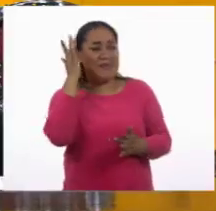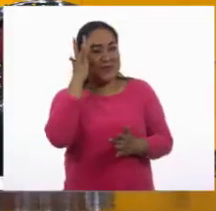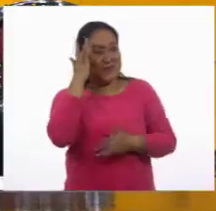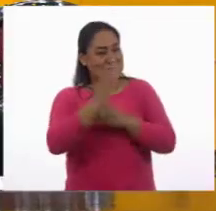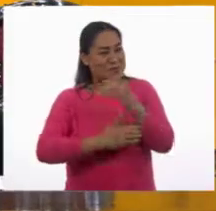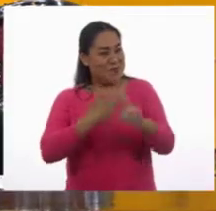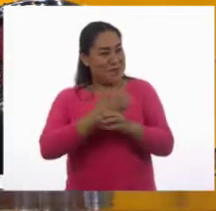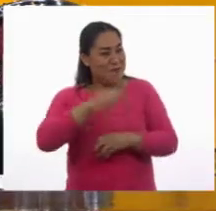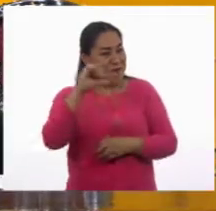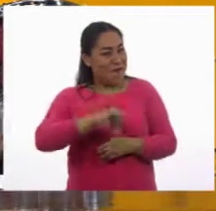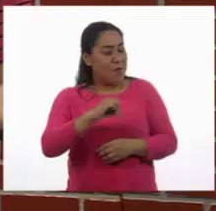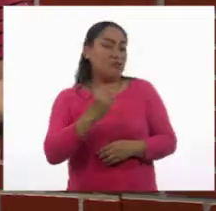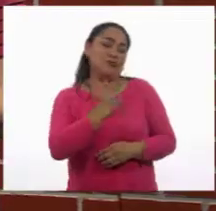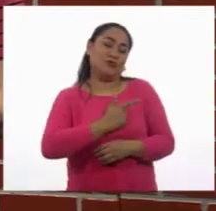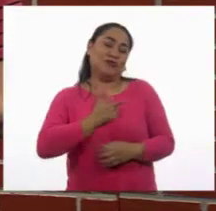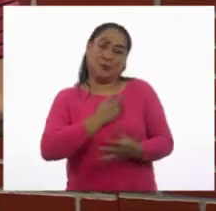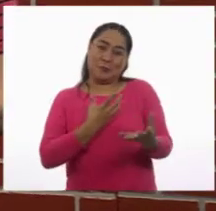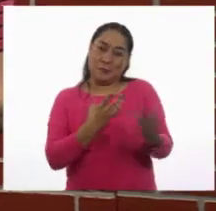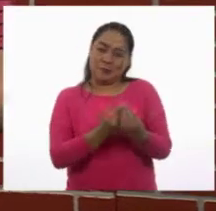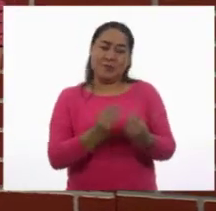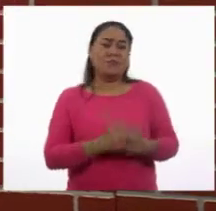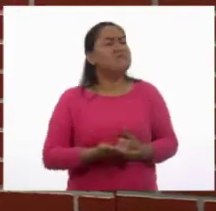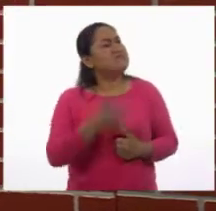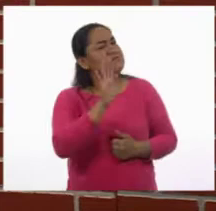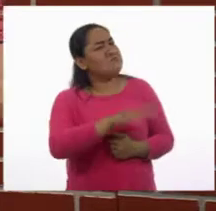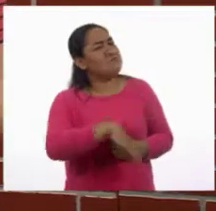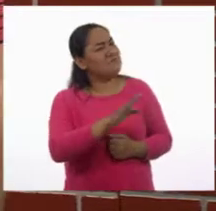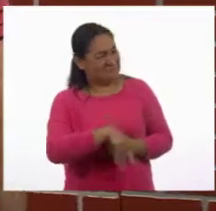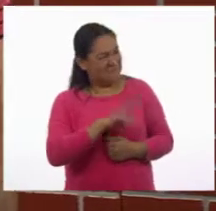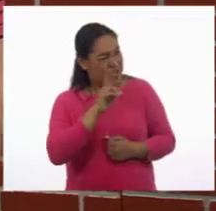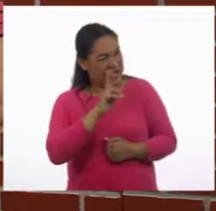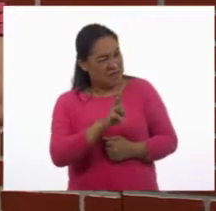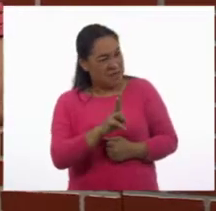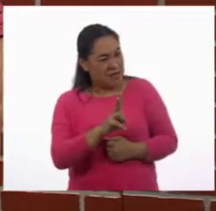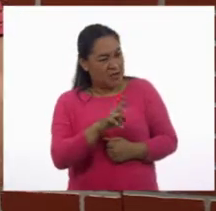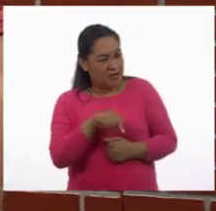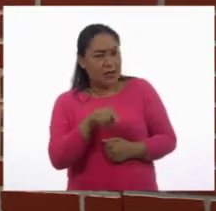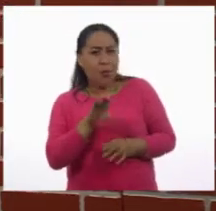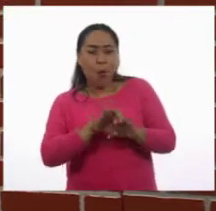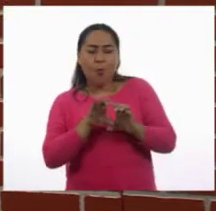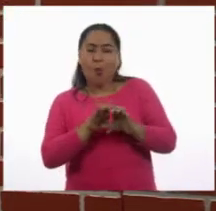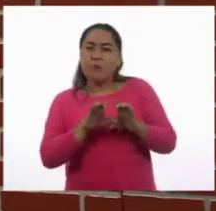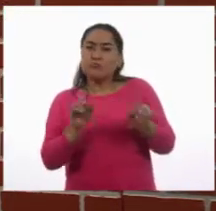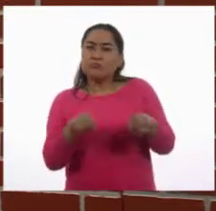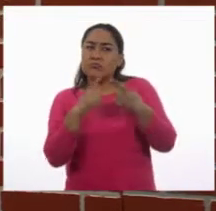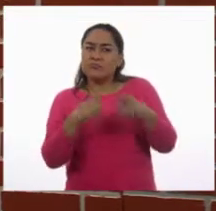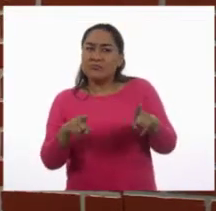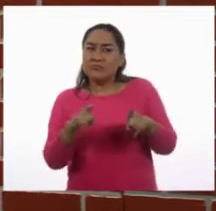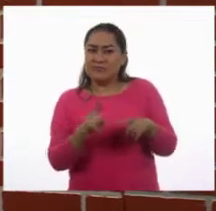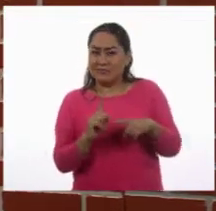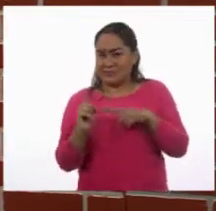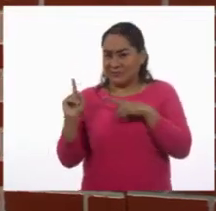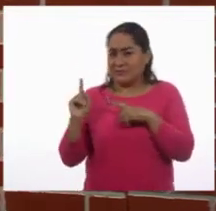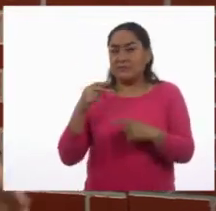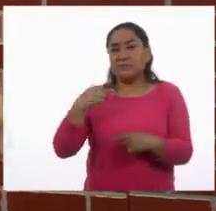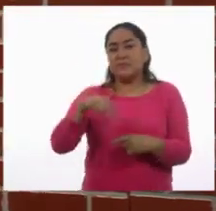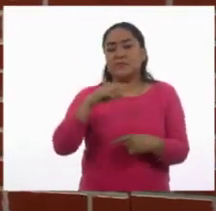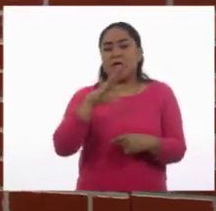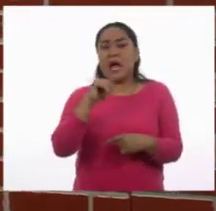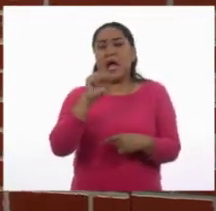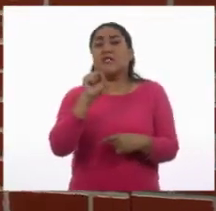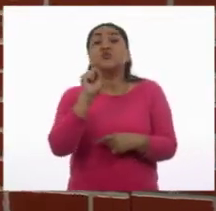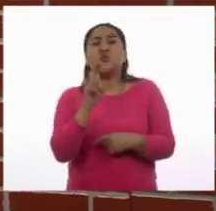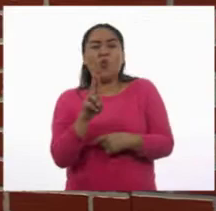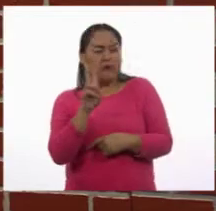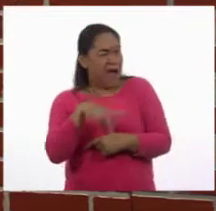Nidia, el día de tu cumpleaños. Gracias. Qué gusto estar aquí contigo. Oye, ¿viste qué padre instrumento es este? Pues este instrumento se llama